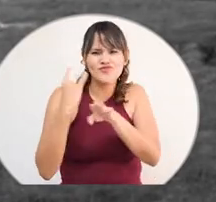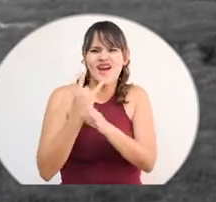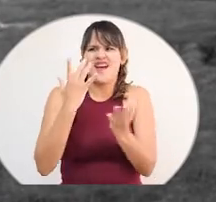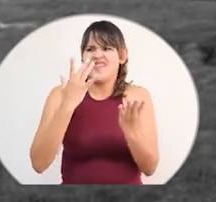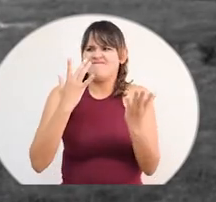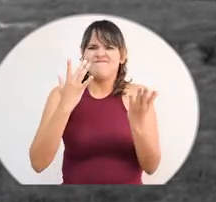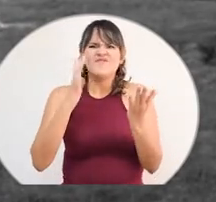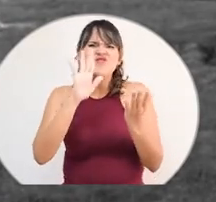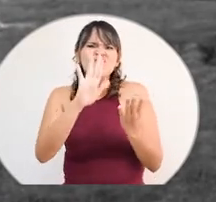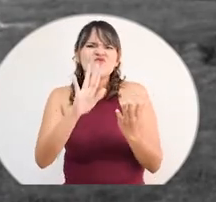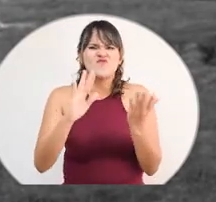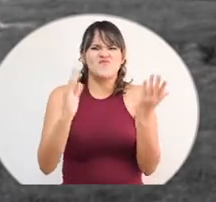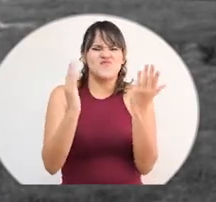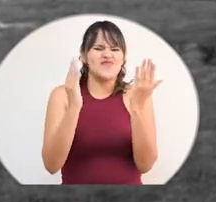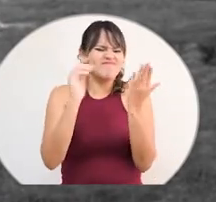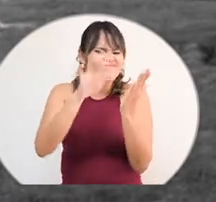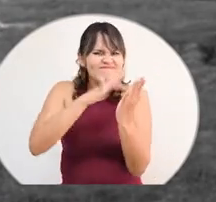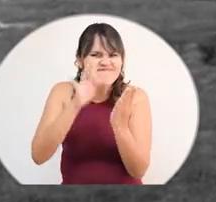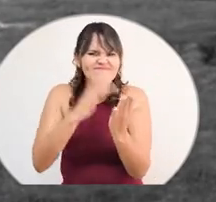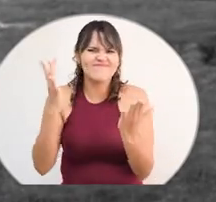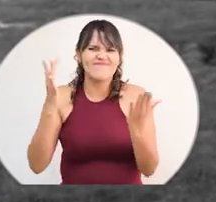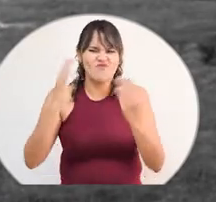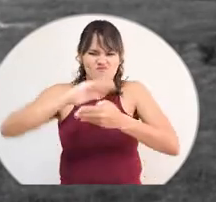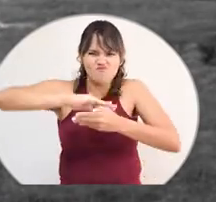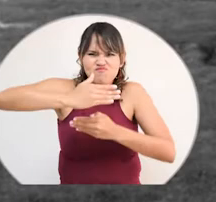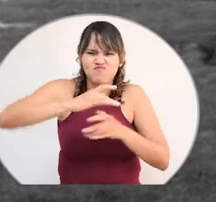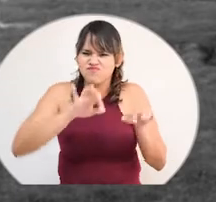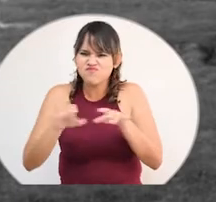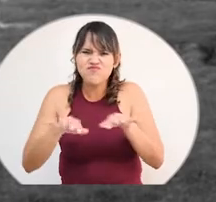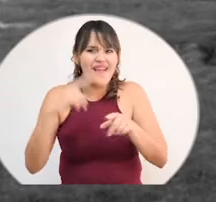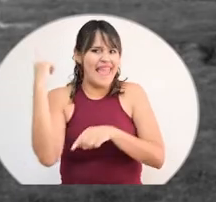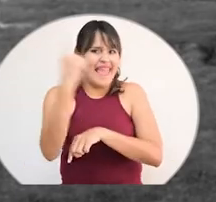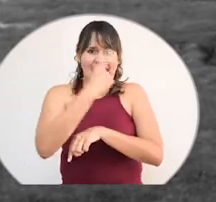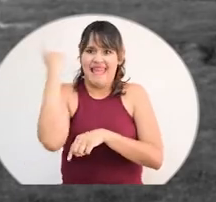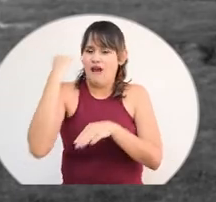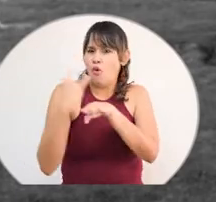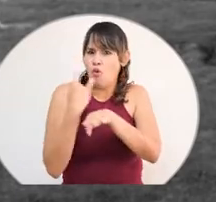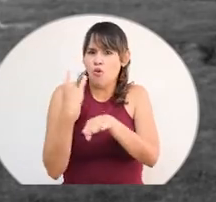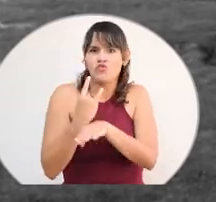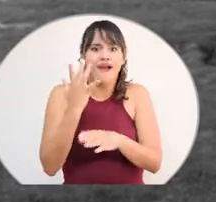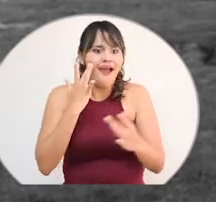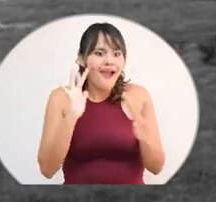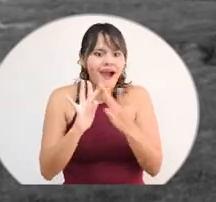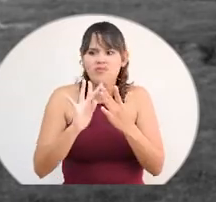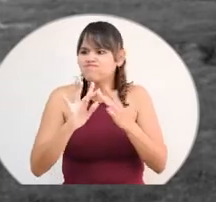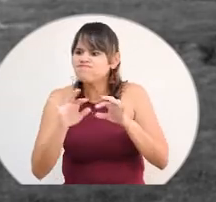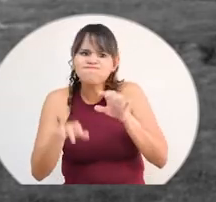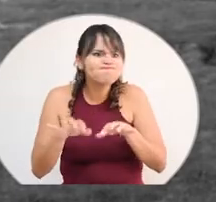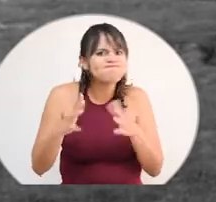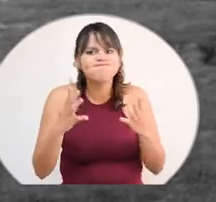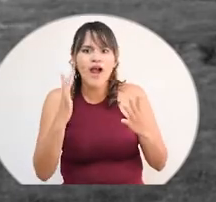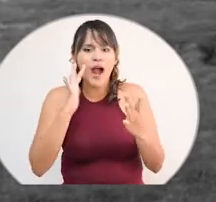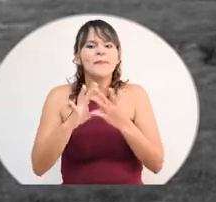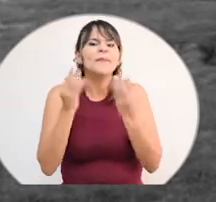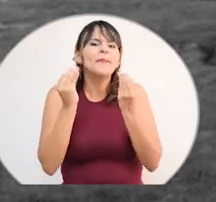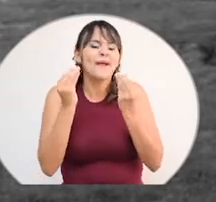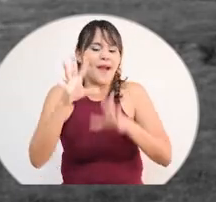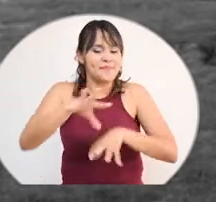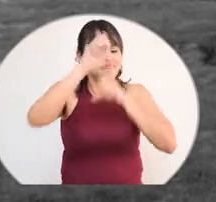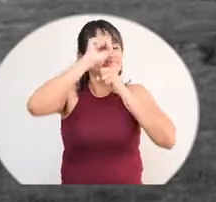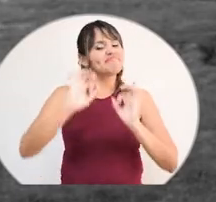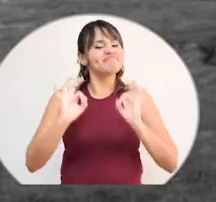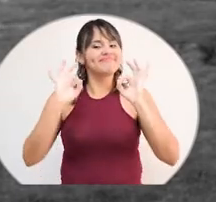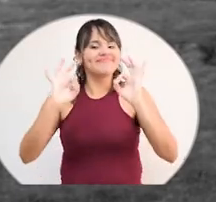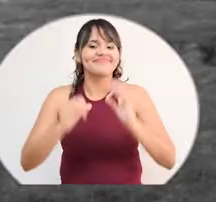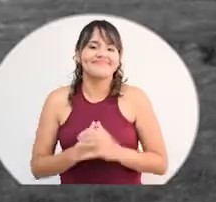tecnológico como físico la infraestructura la capacidad instalada que tiene la universidad respectivo lugar un centro educativo para hacer